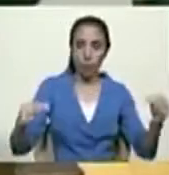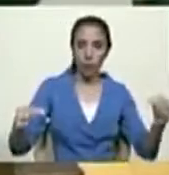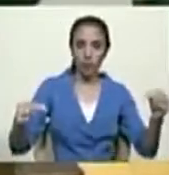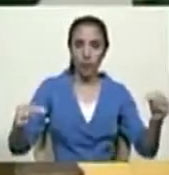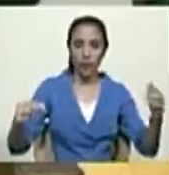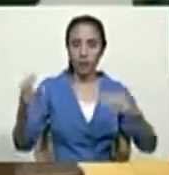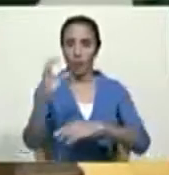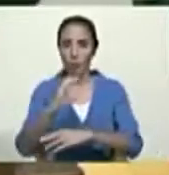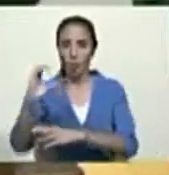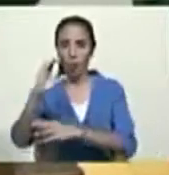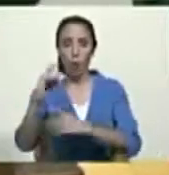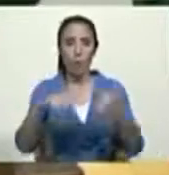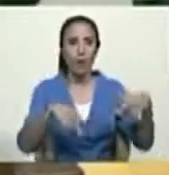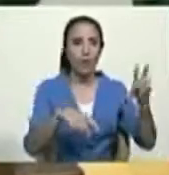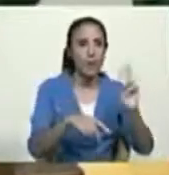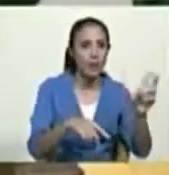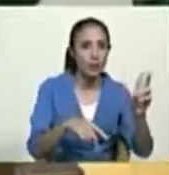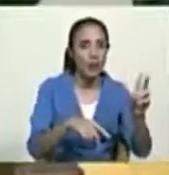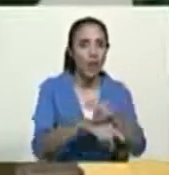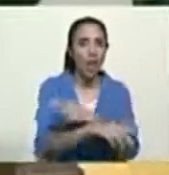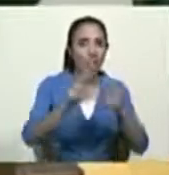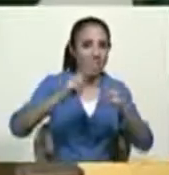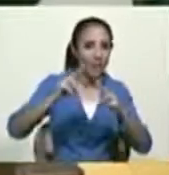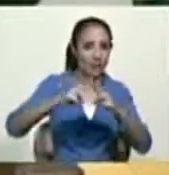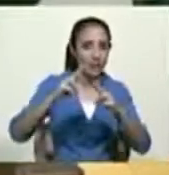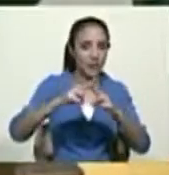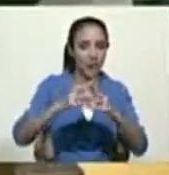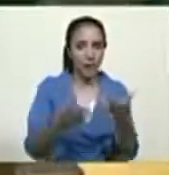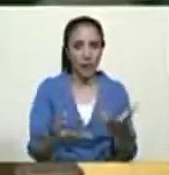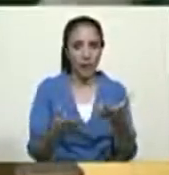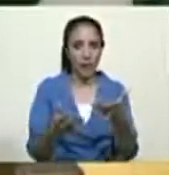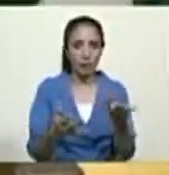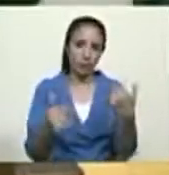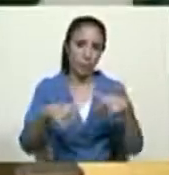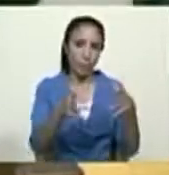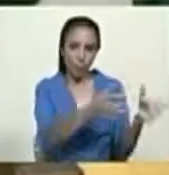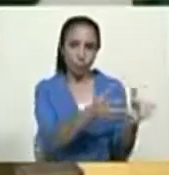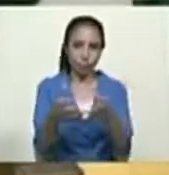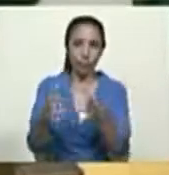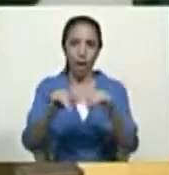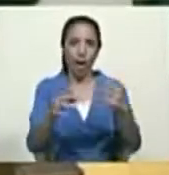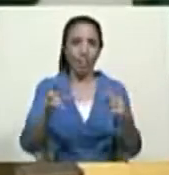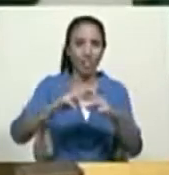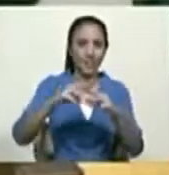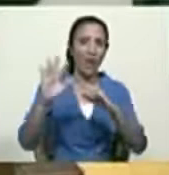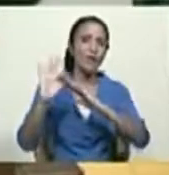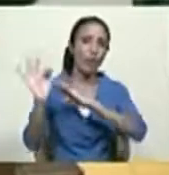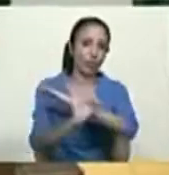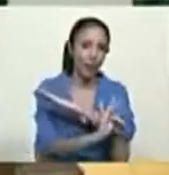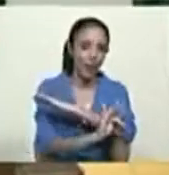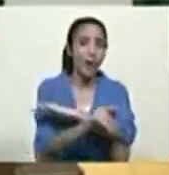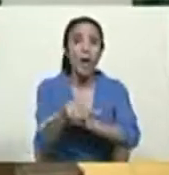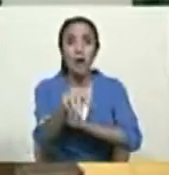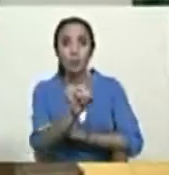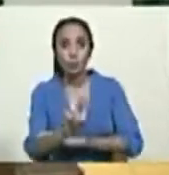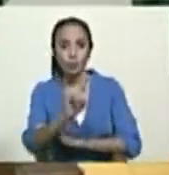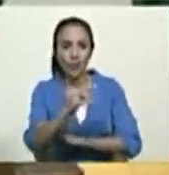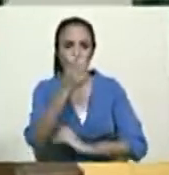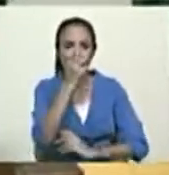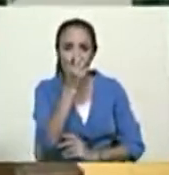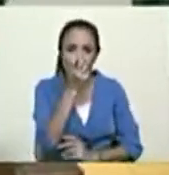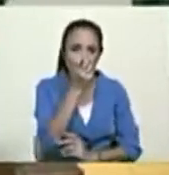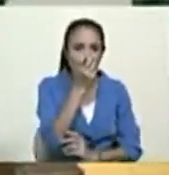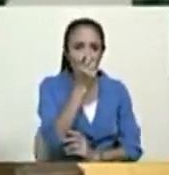y colombia en el entre el estado táchira y el departamento norte de santander se utilizó bombas lacrimógenas